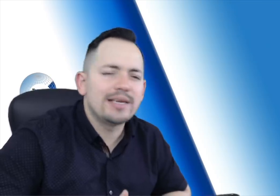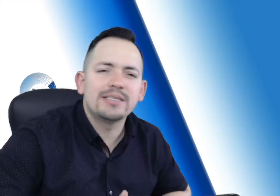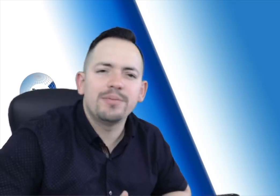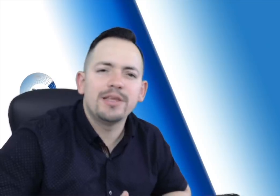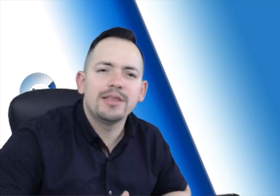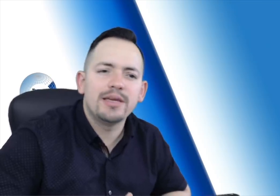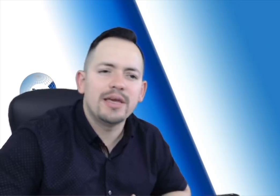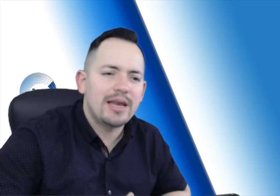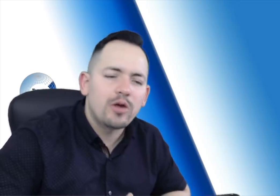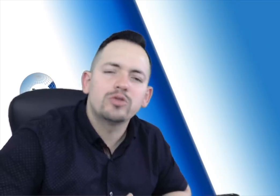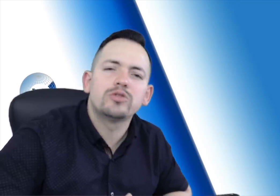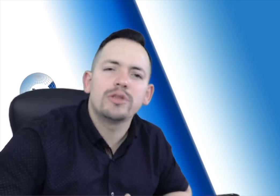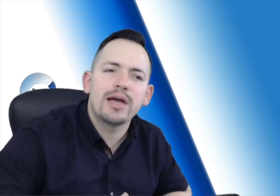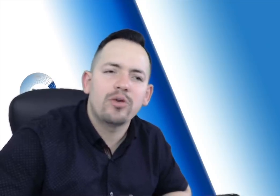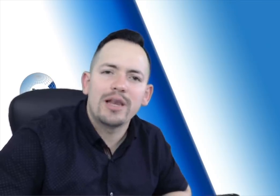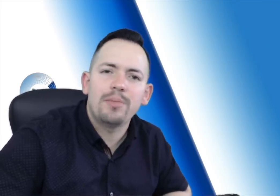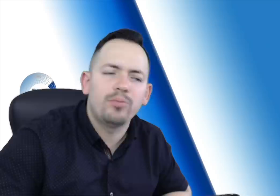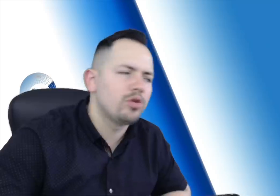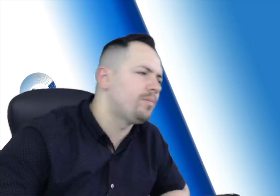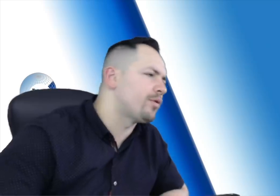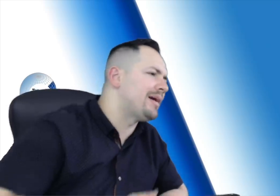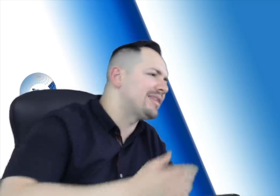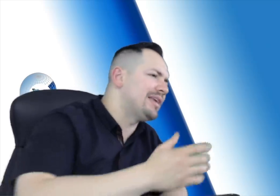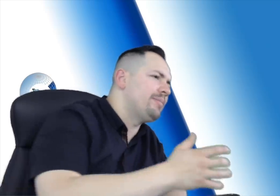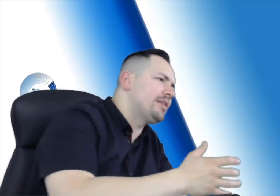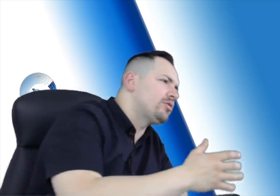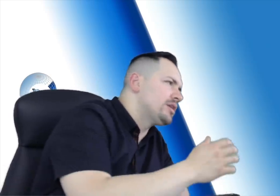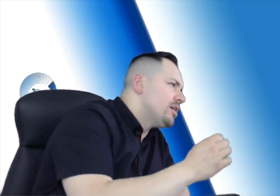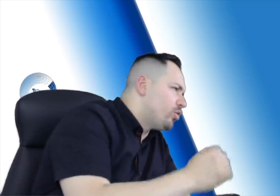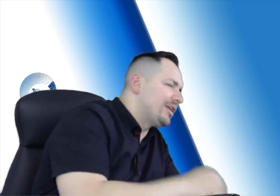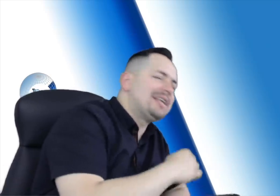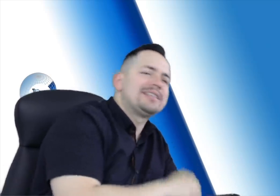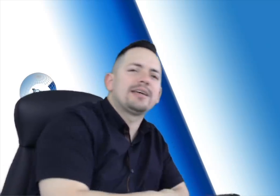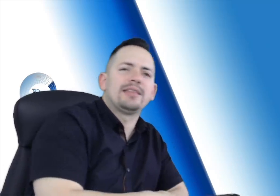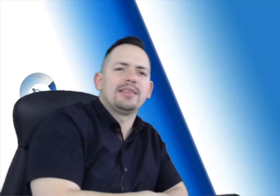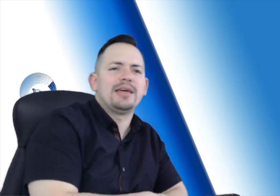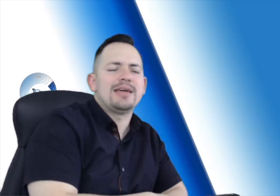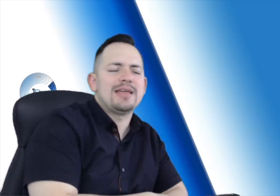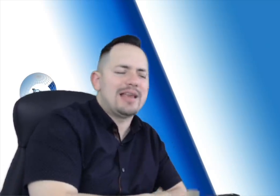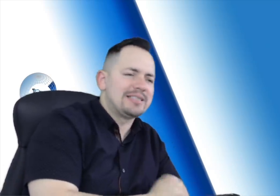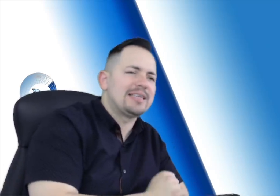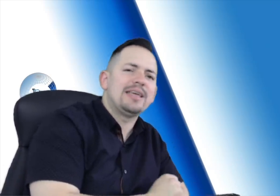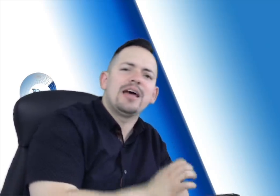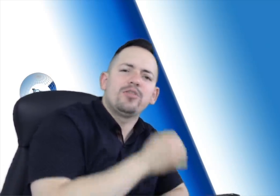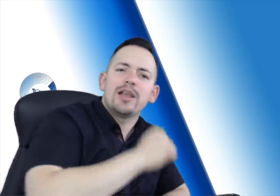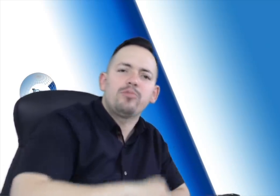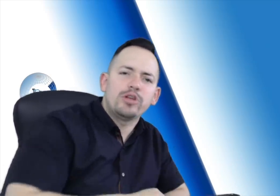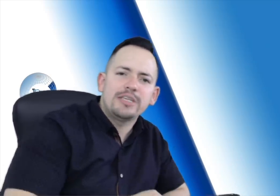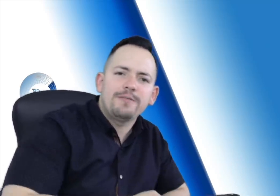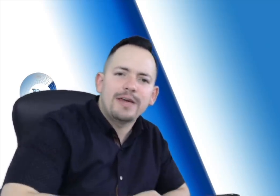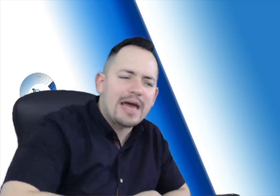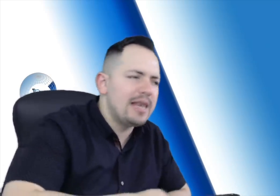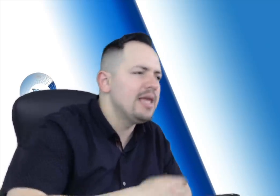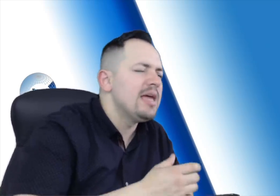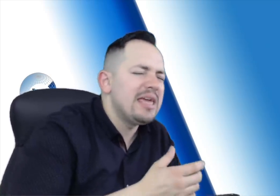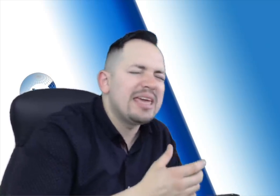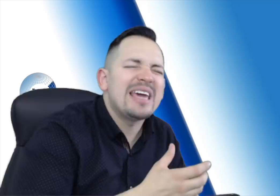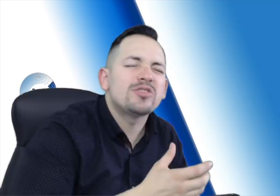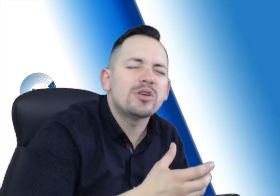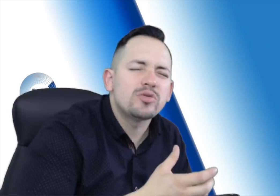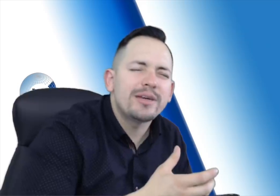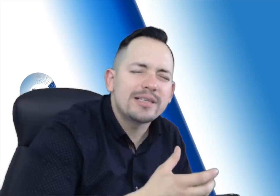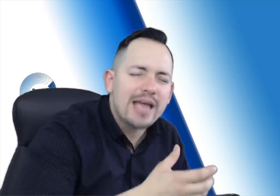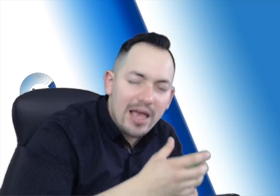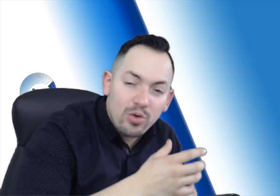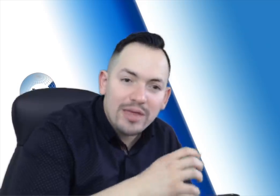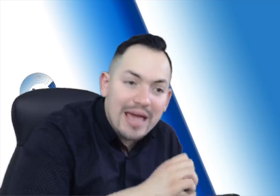ejemplo, el que se brinde la custodia o el apoyo por parte de elementos o de la Sedena o de la Policía Federal, y que